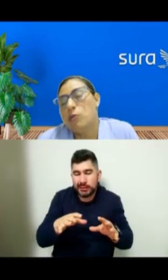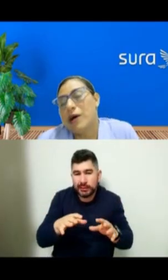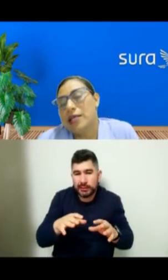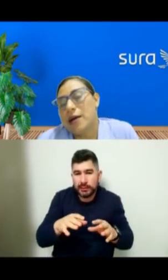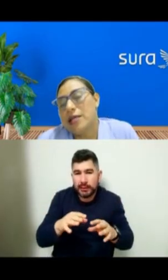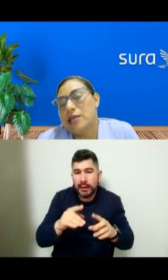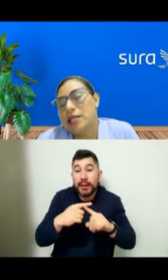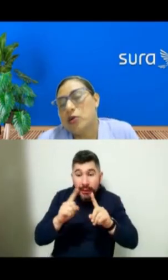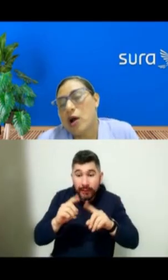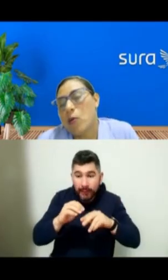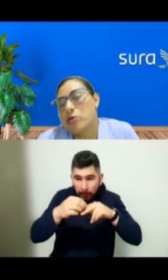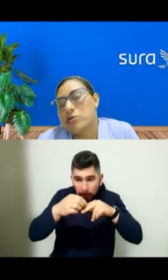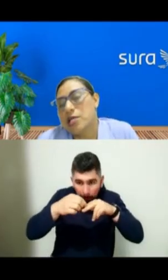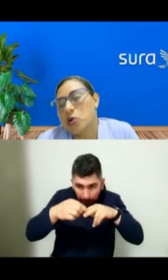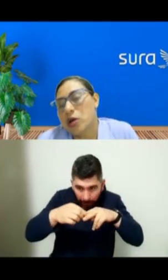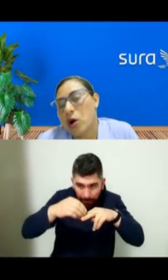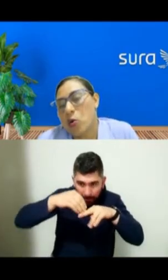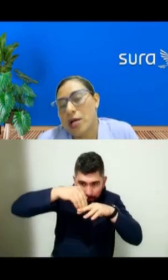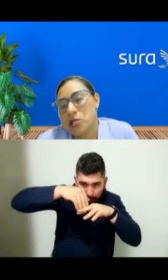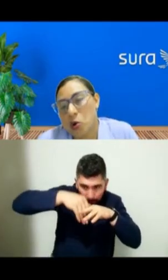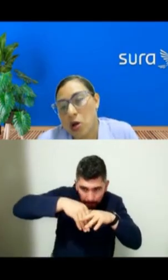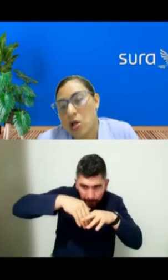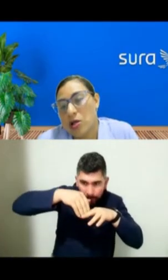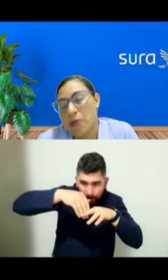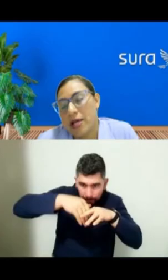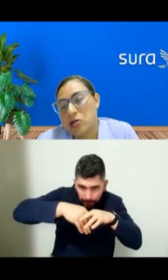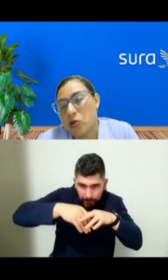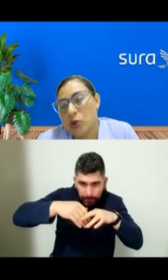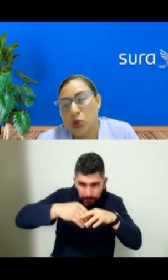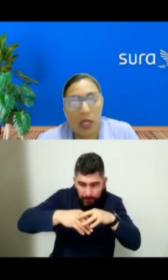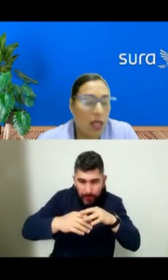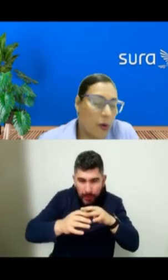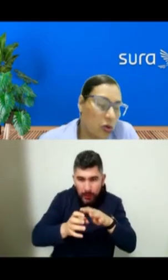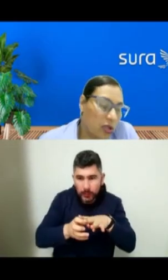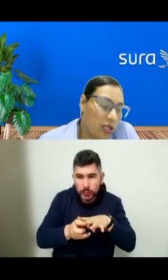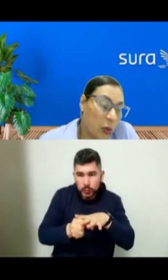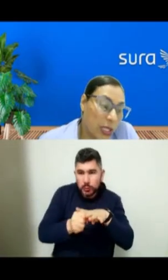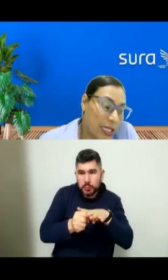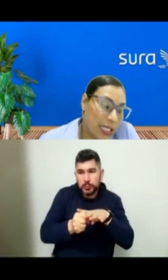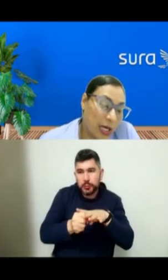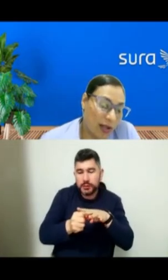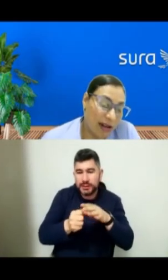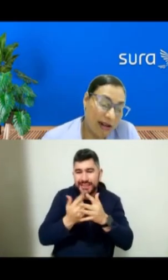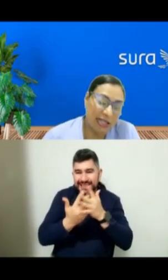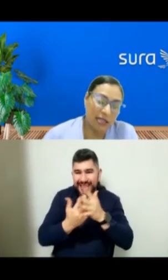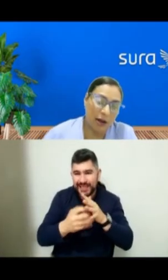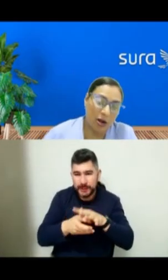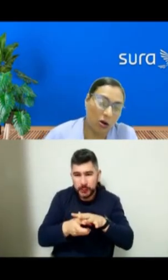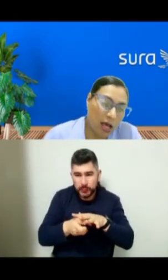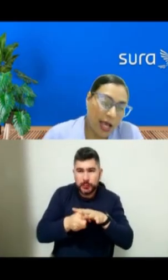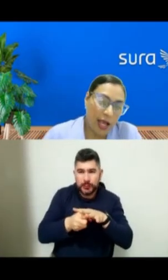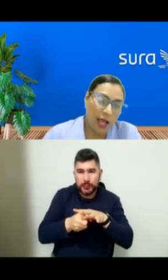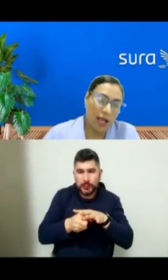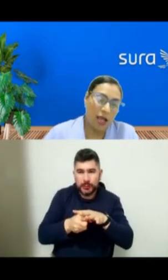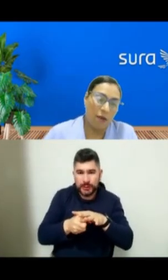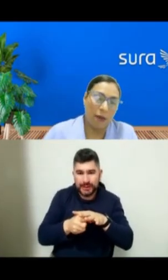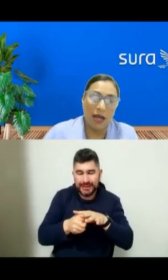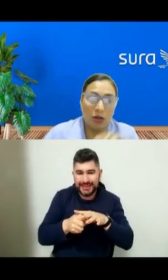presión, automáticamente yo hago un proceso de coagulación. Entonces, por eso cuando ustedes de pronto tienen una herida, cualquier herida,